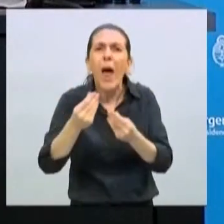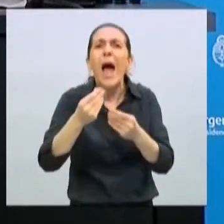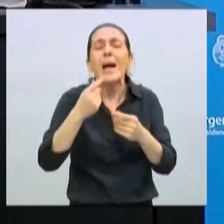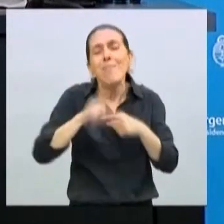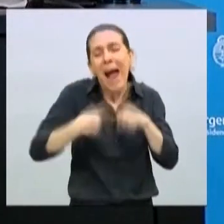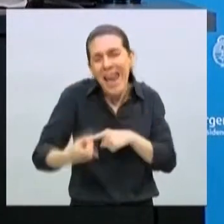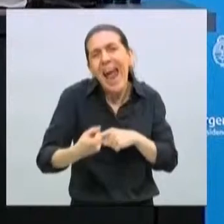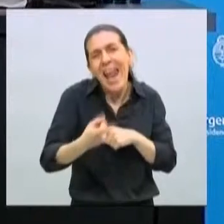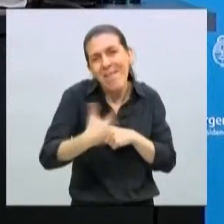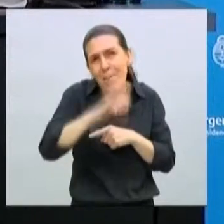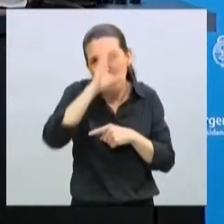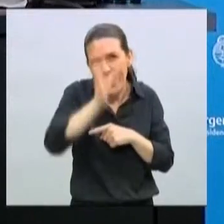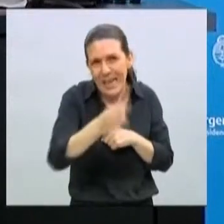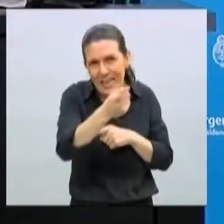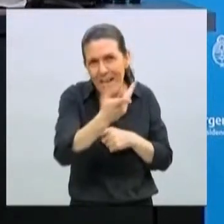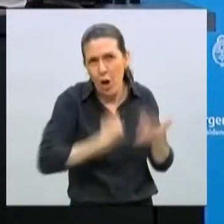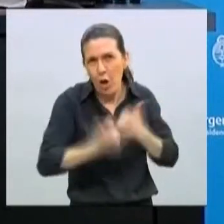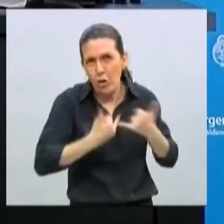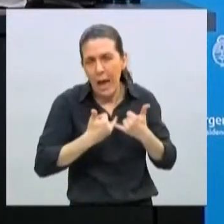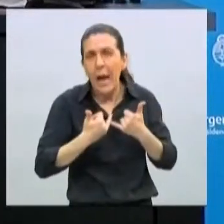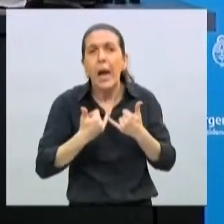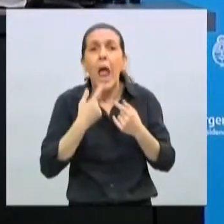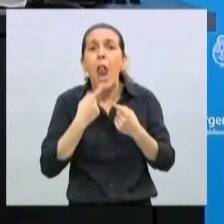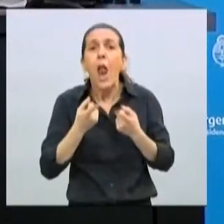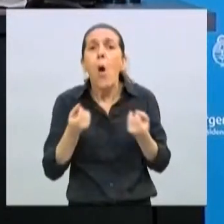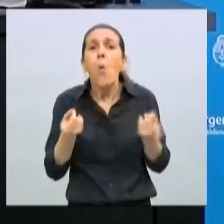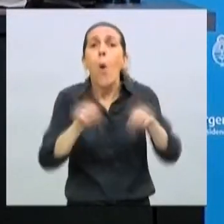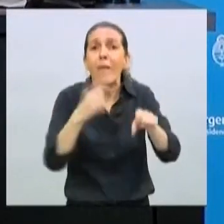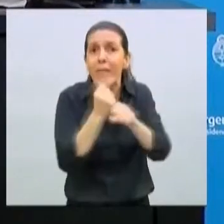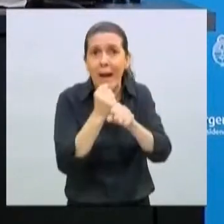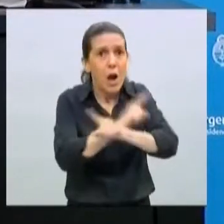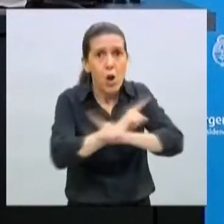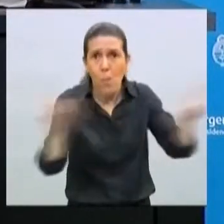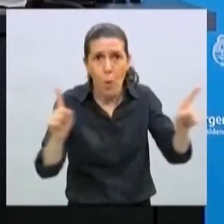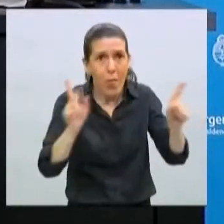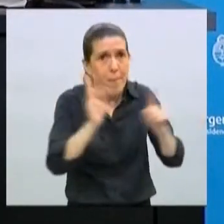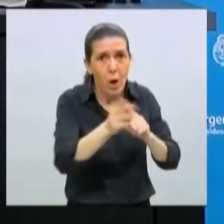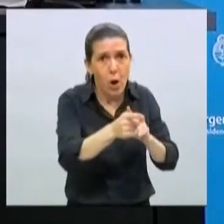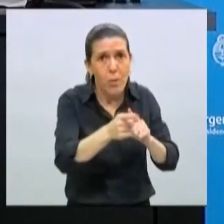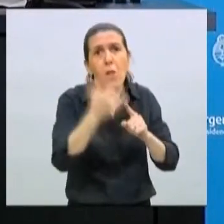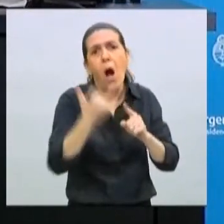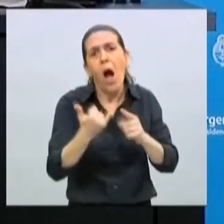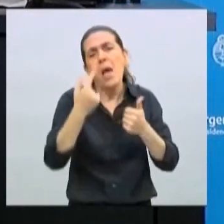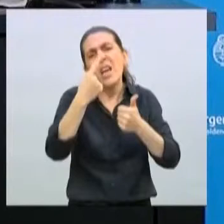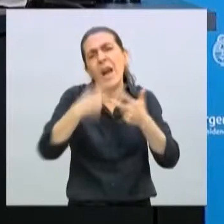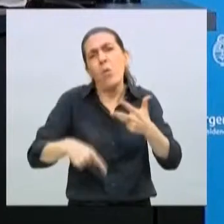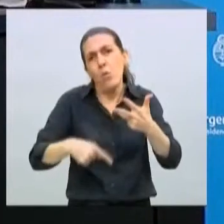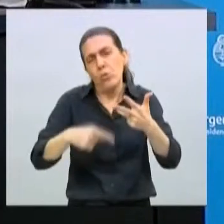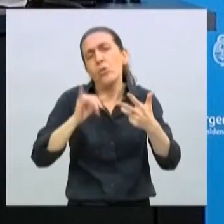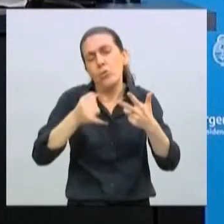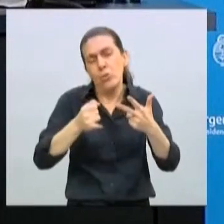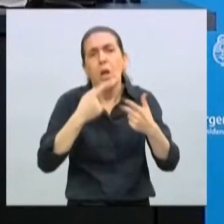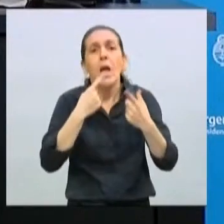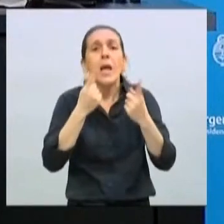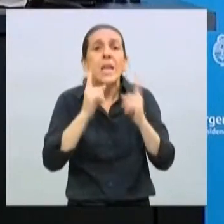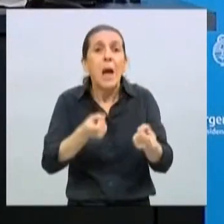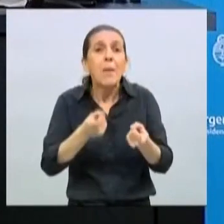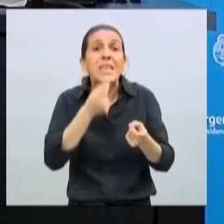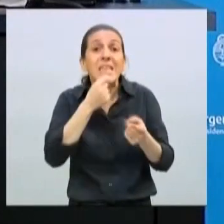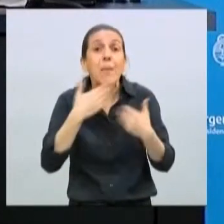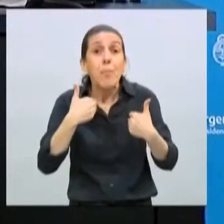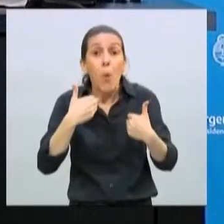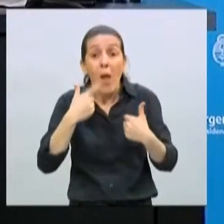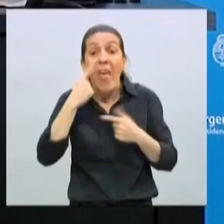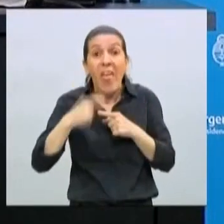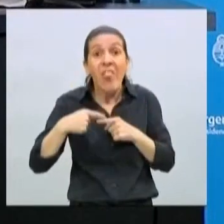mañana, que no podrán todavía retomar la actividad normal, con recursos que entendemos son finitos, y si para hacerse de los mismos podrá prosperar en los